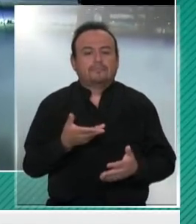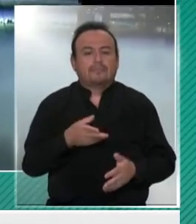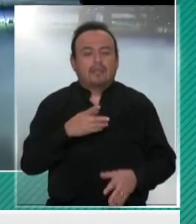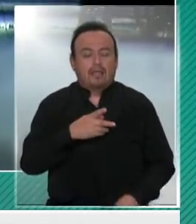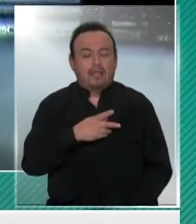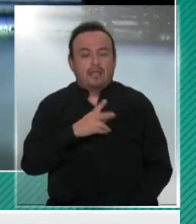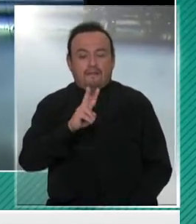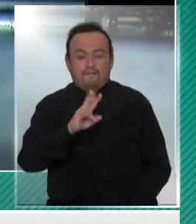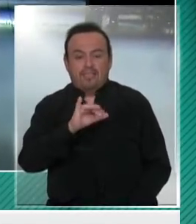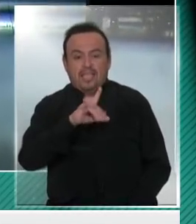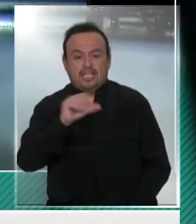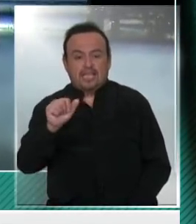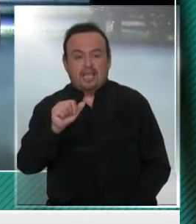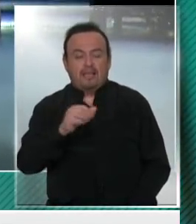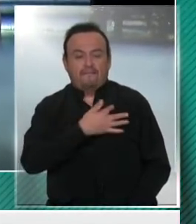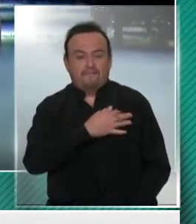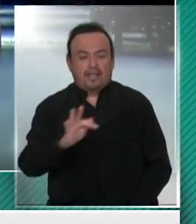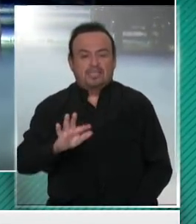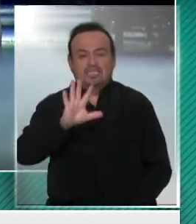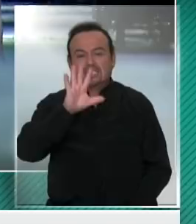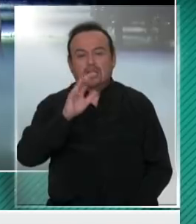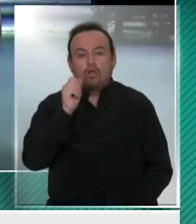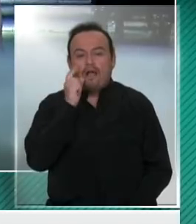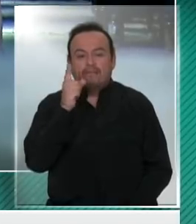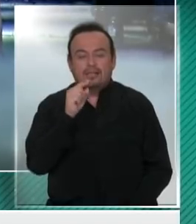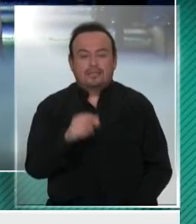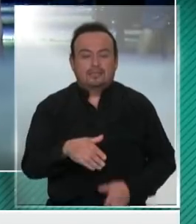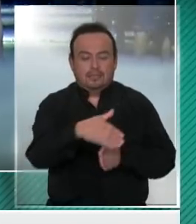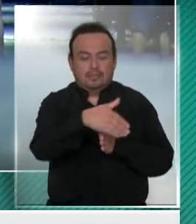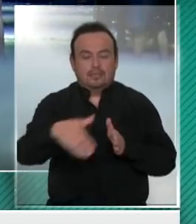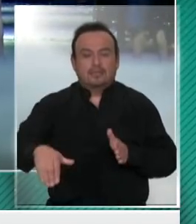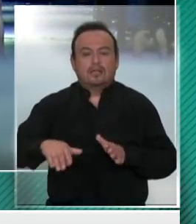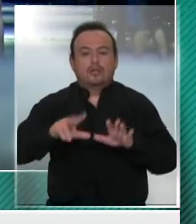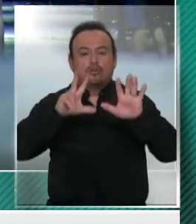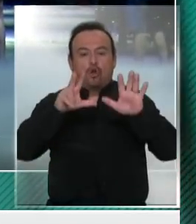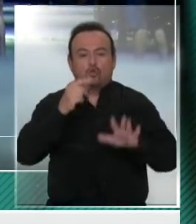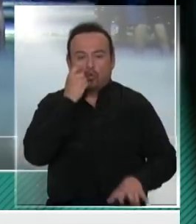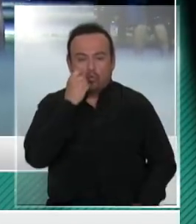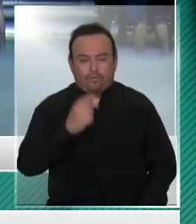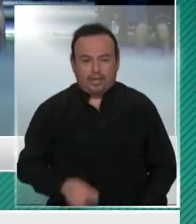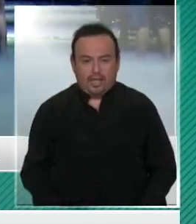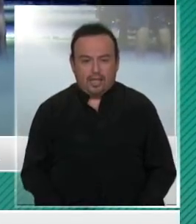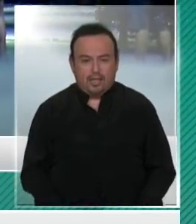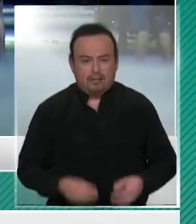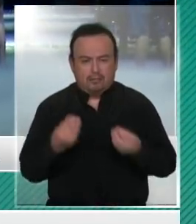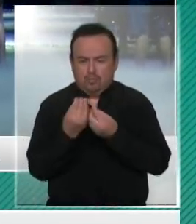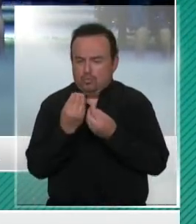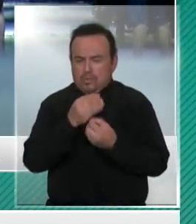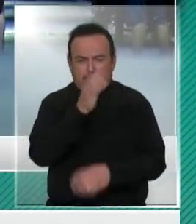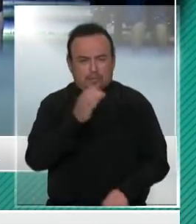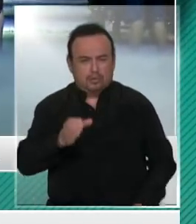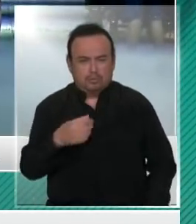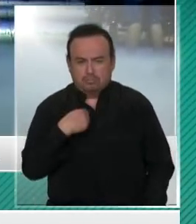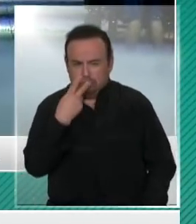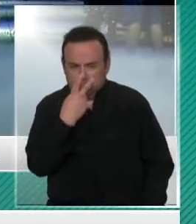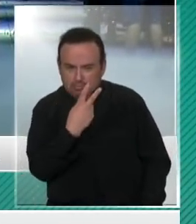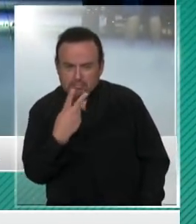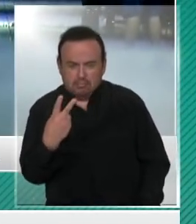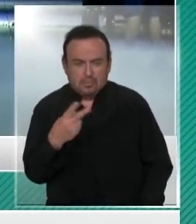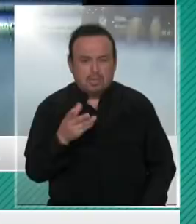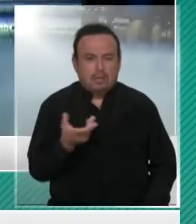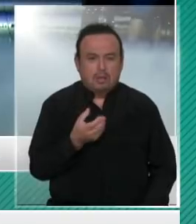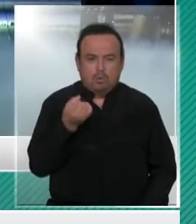Villa Francia, por el sector de 5 de abril, 7 de octubre. En este preciso momento, muchas personas no alcanzamos a divisar